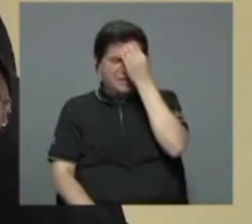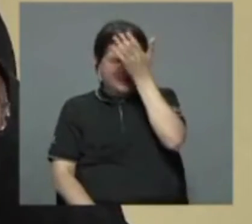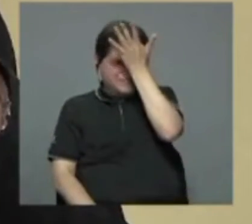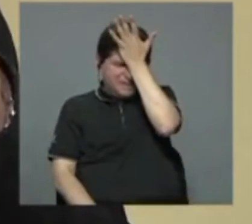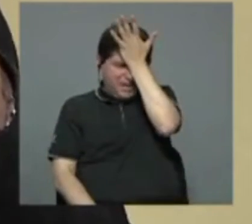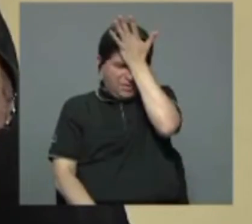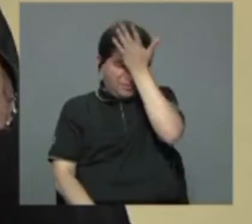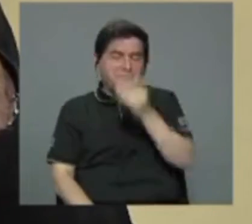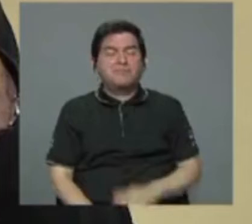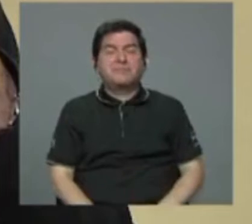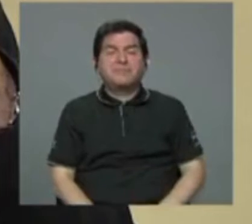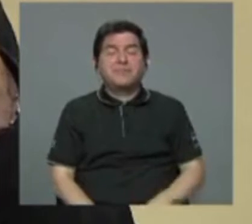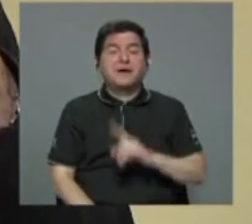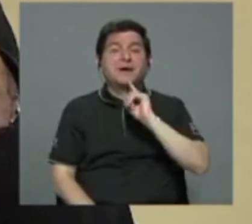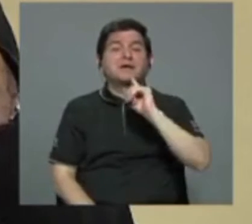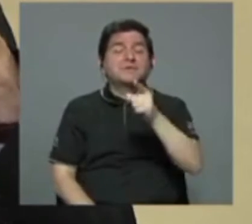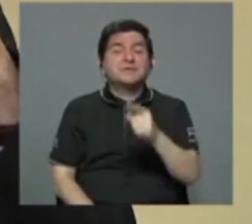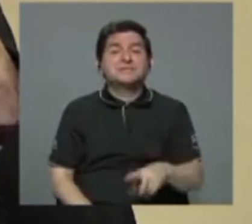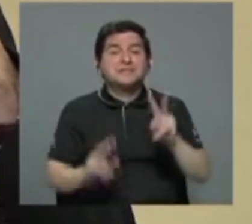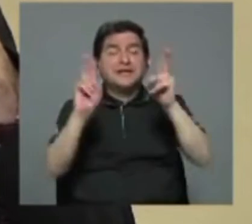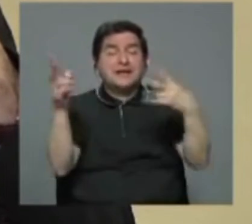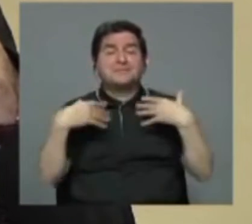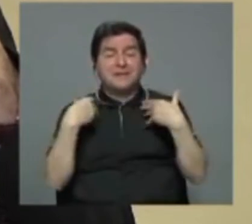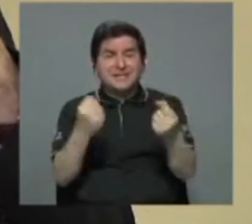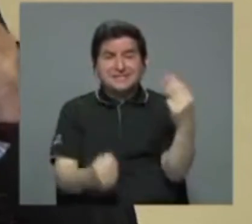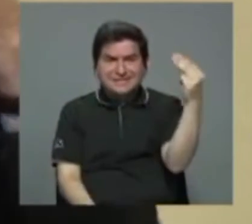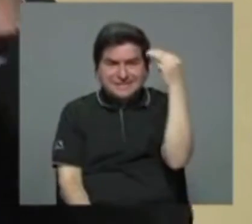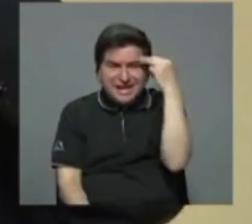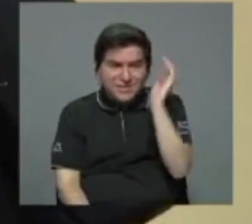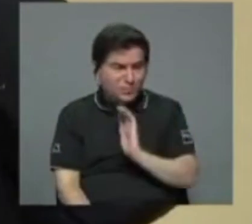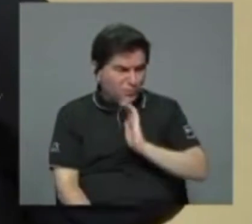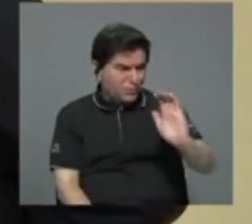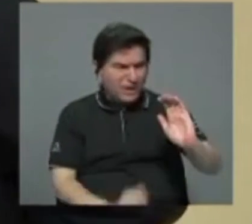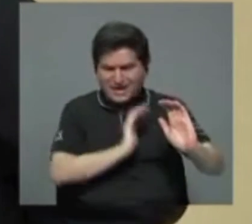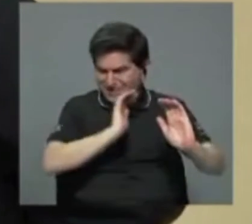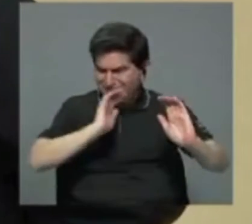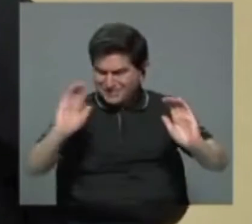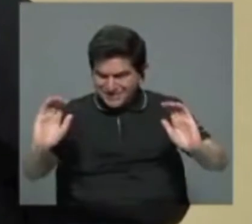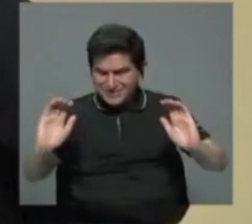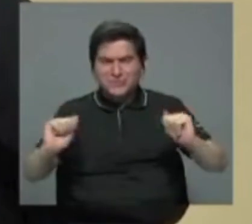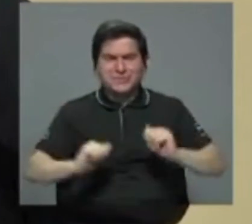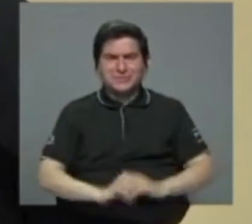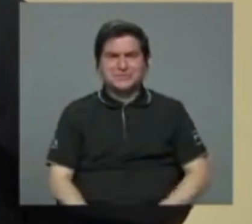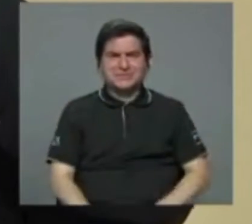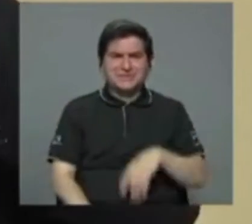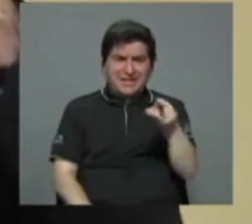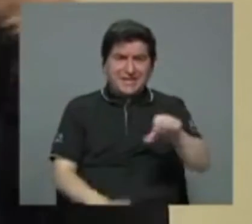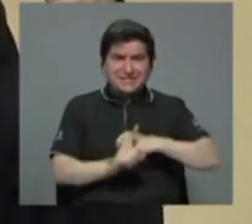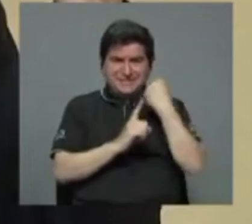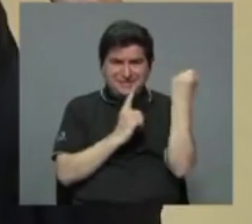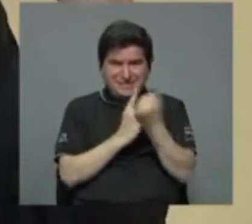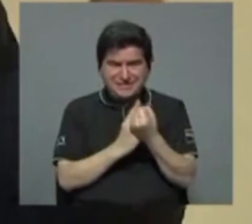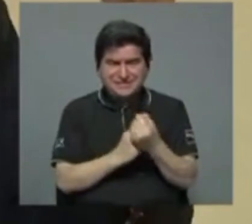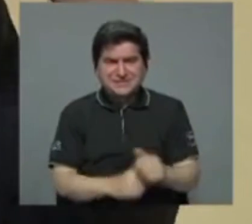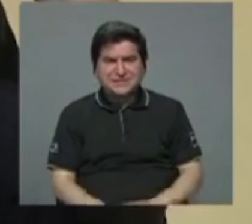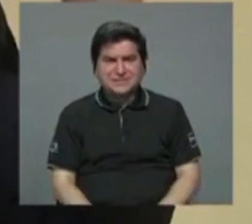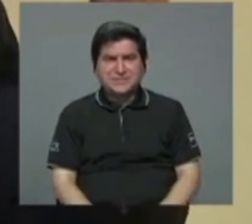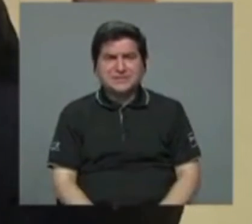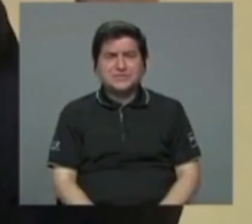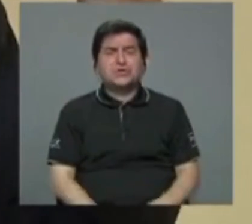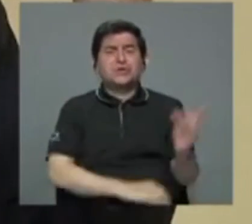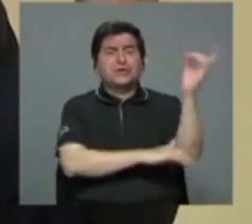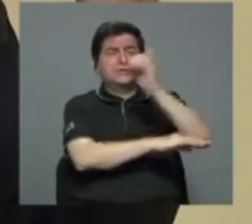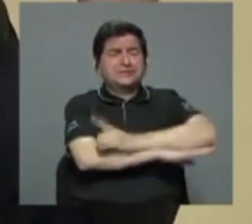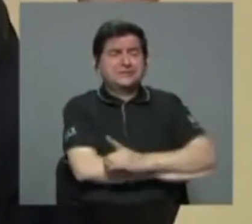están hablando, me decía que el tema de la salud mental y los niños, cómo esto de pasar